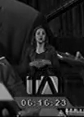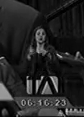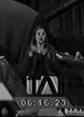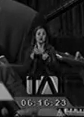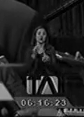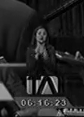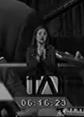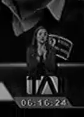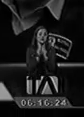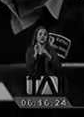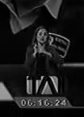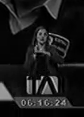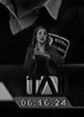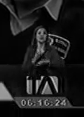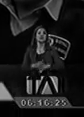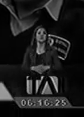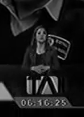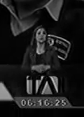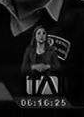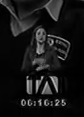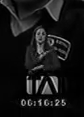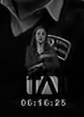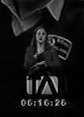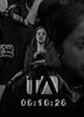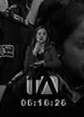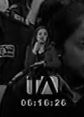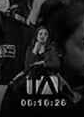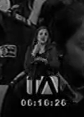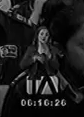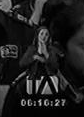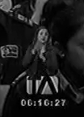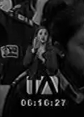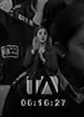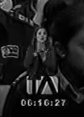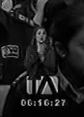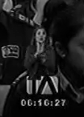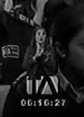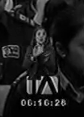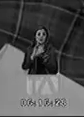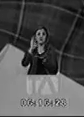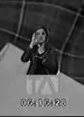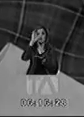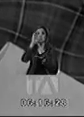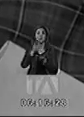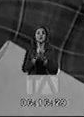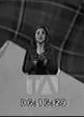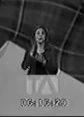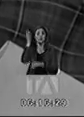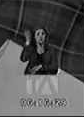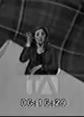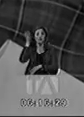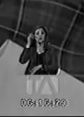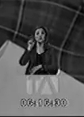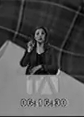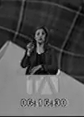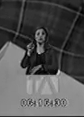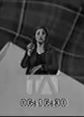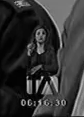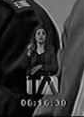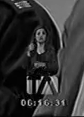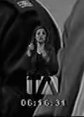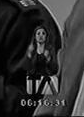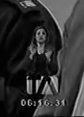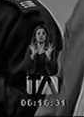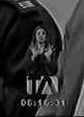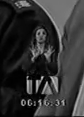deportivos, también en las iglesias. Son los alumnos que reconocen que en la mayoría de establecimientos educativos, los maestros sí son superprofes.